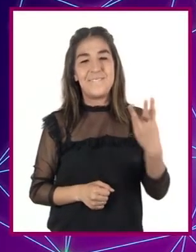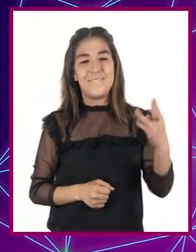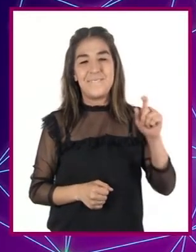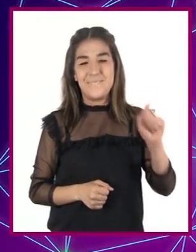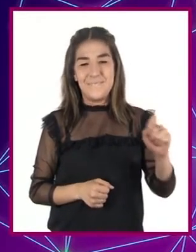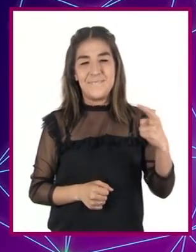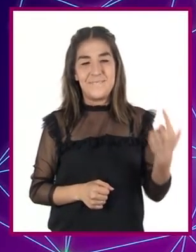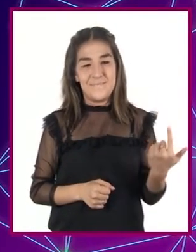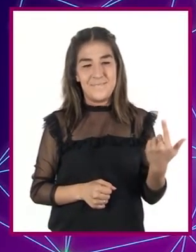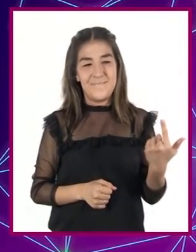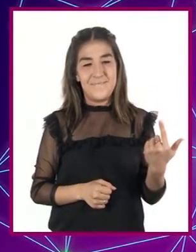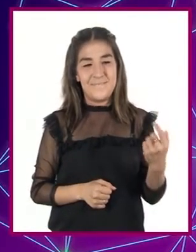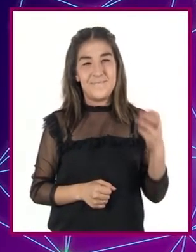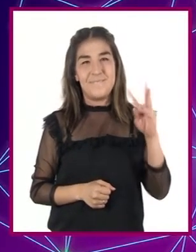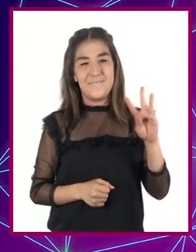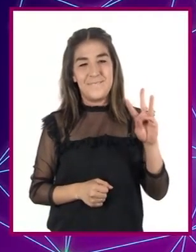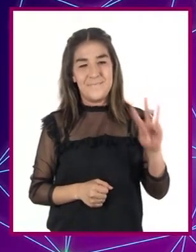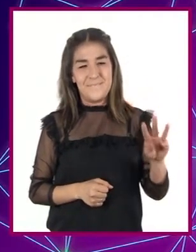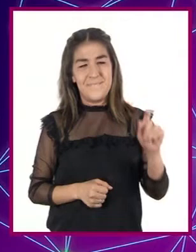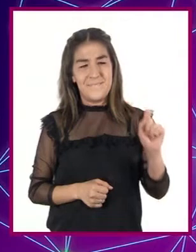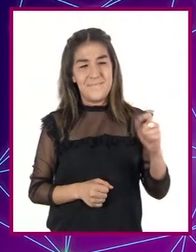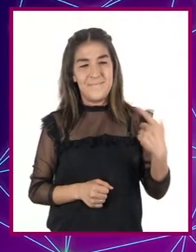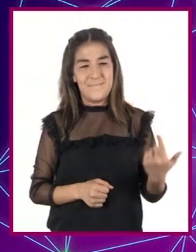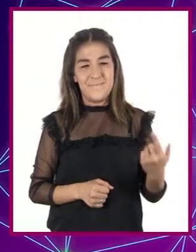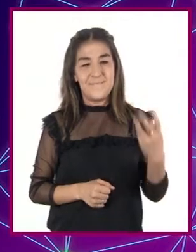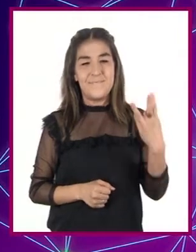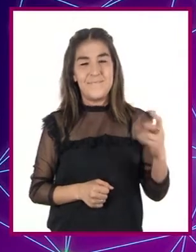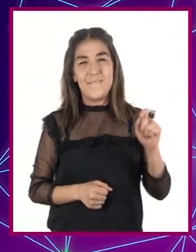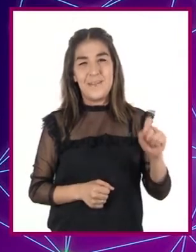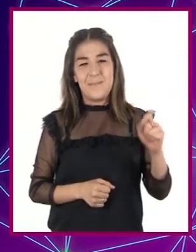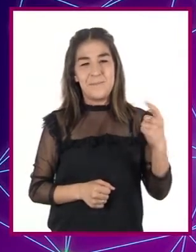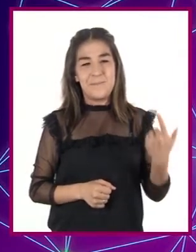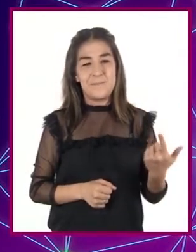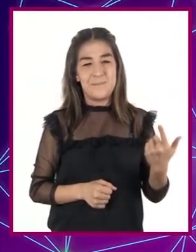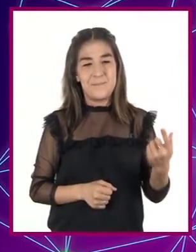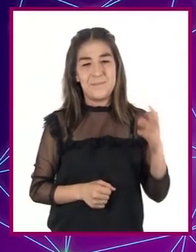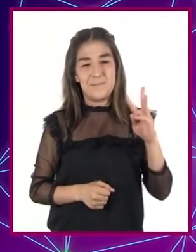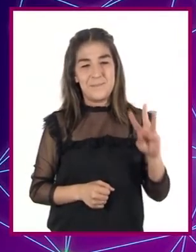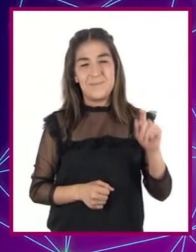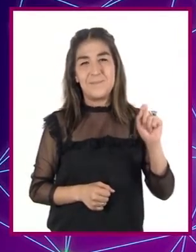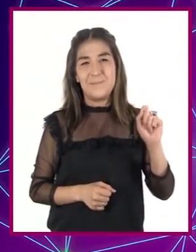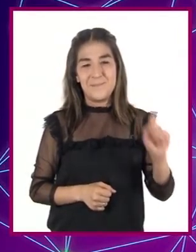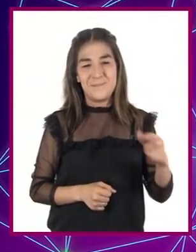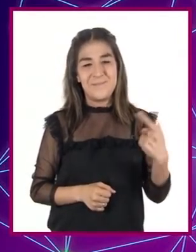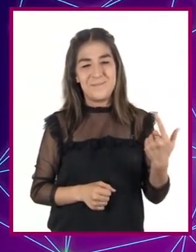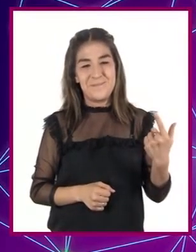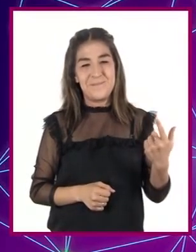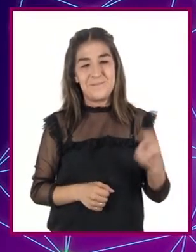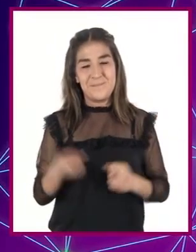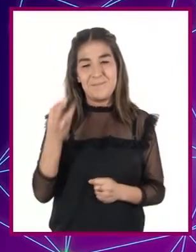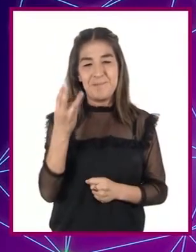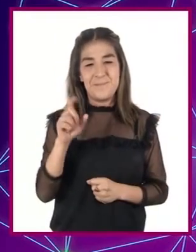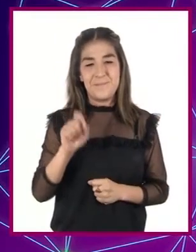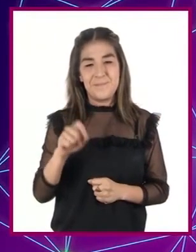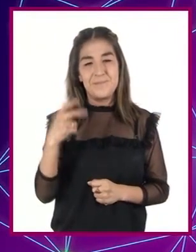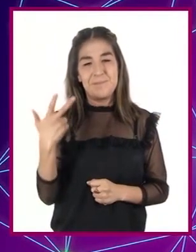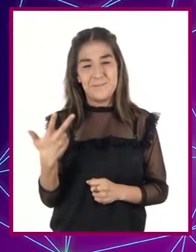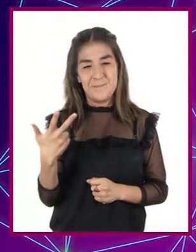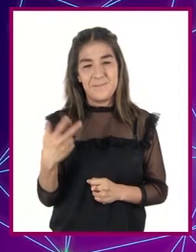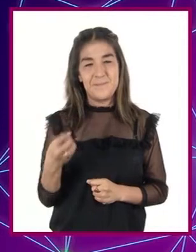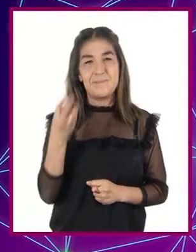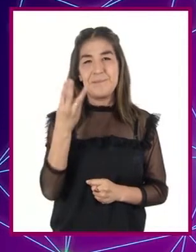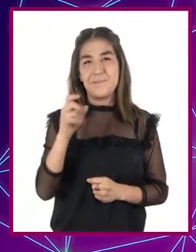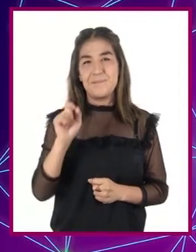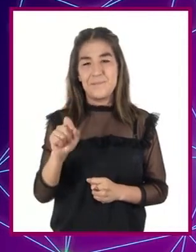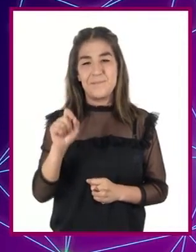3.7, 3.7, 3.7, 3.7, 3.8,